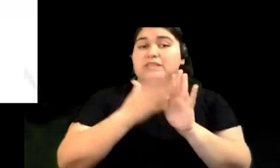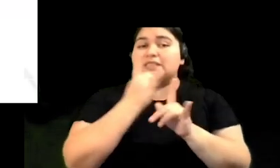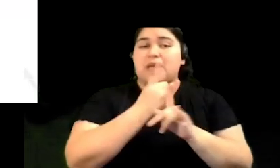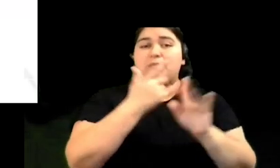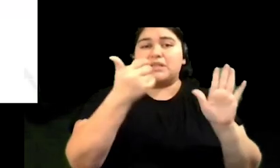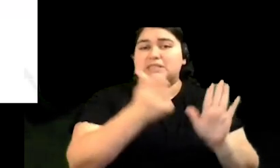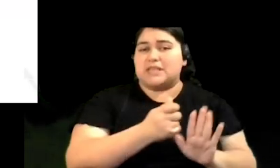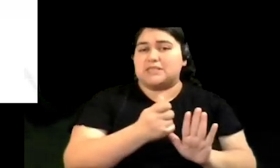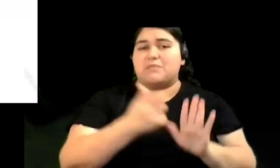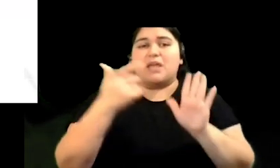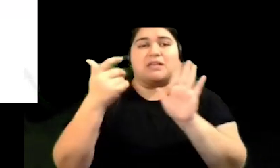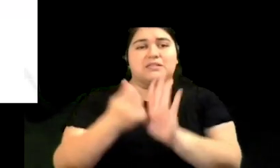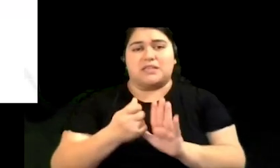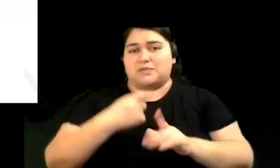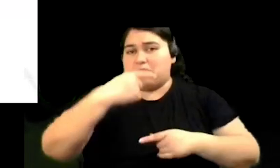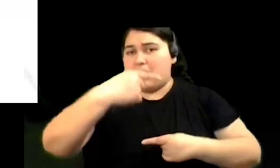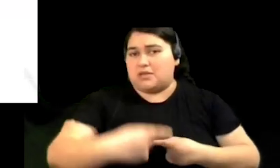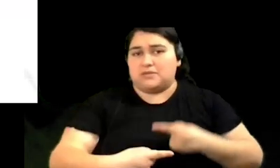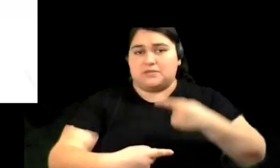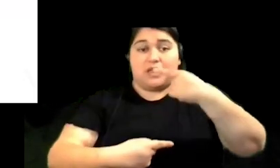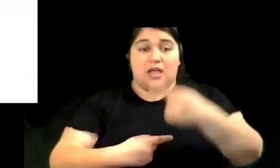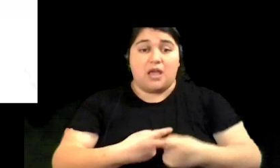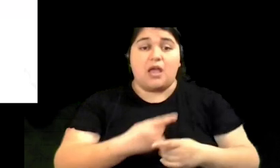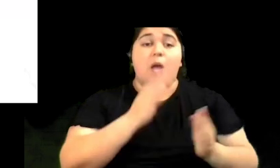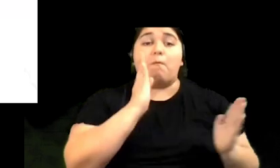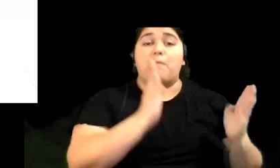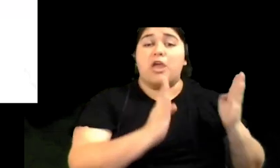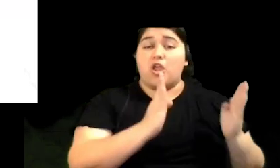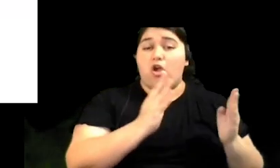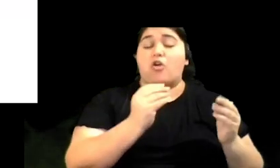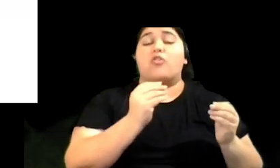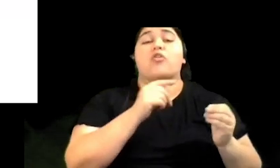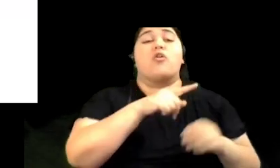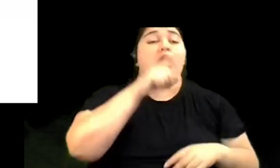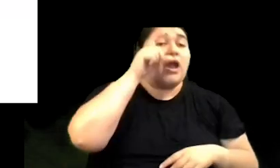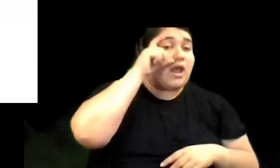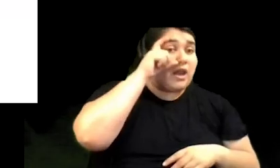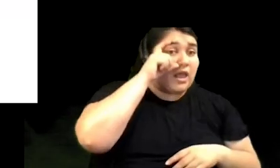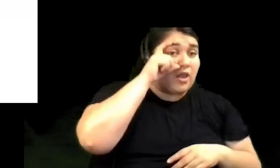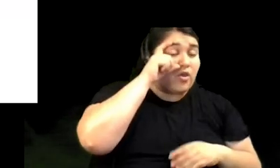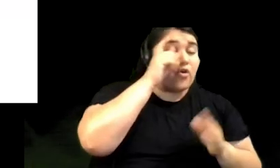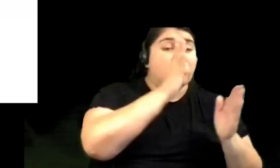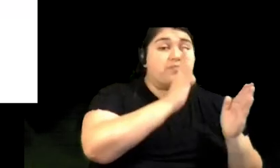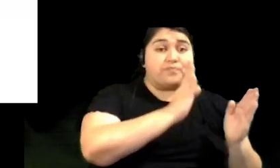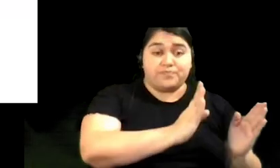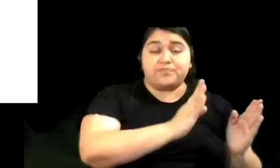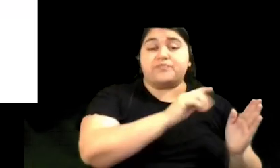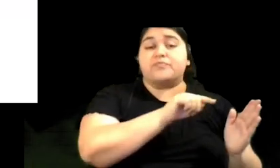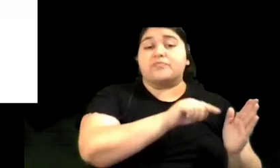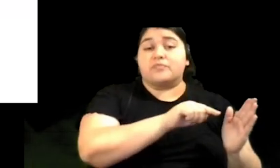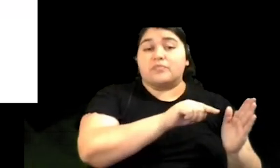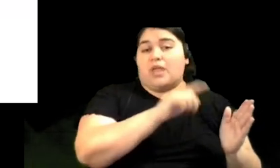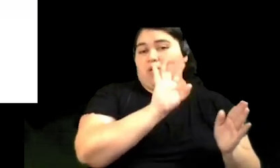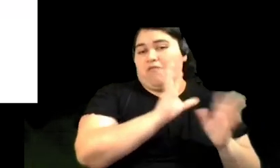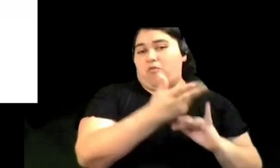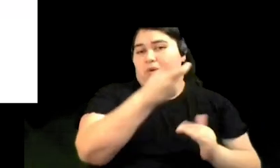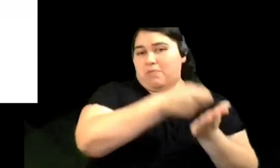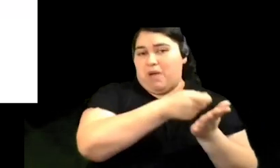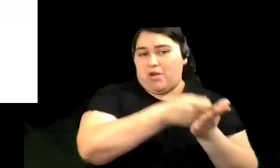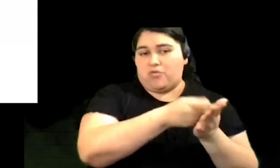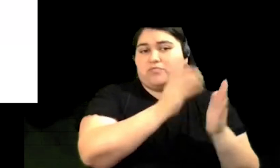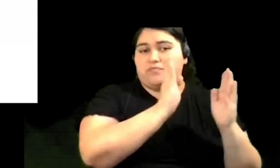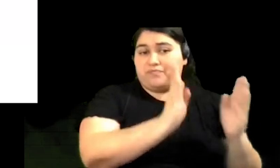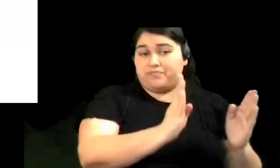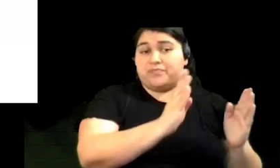meses entre los periodos de enero, en este caso, los periodos de pago son